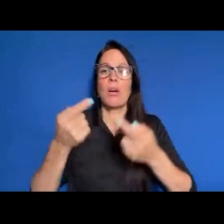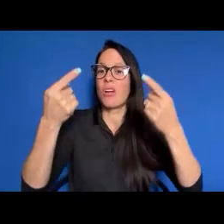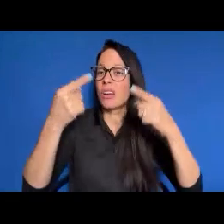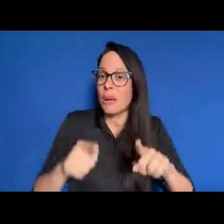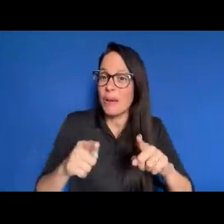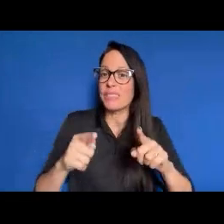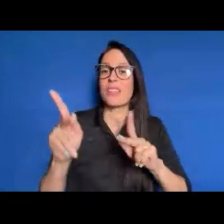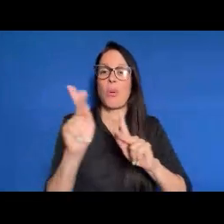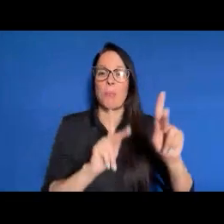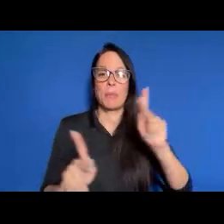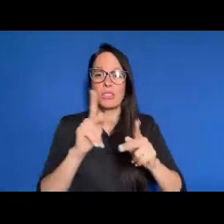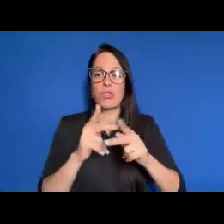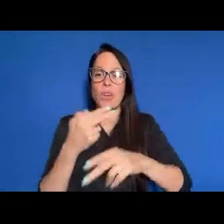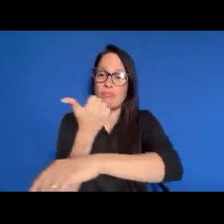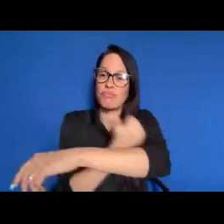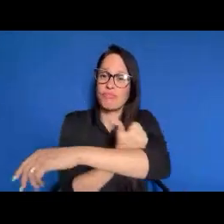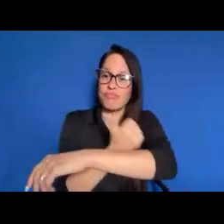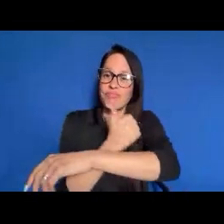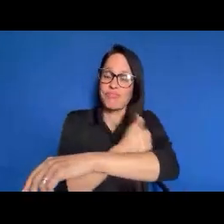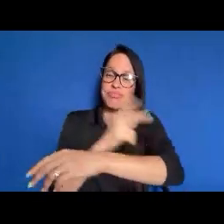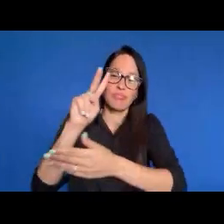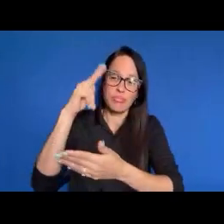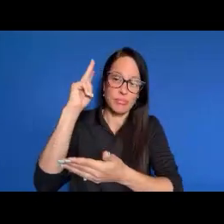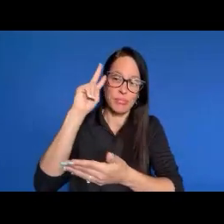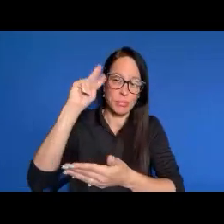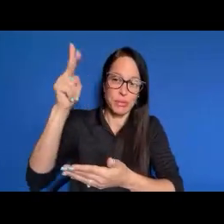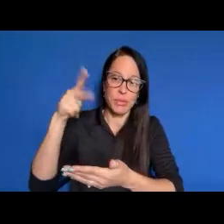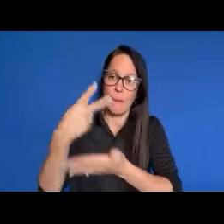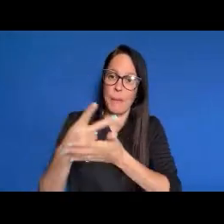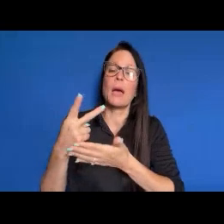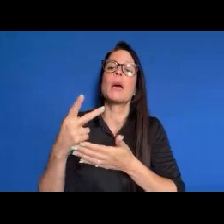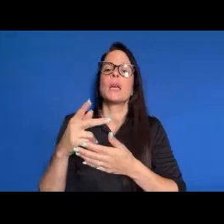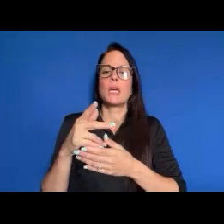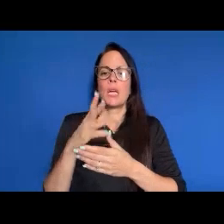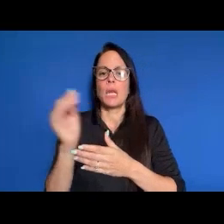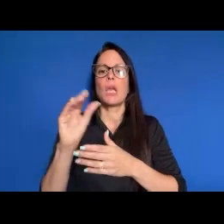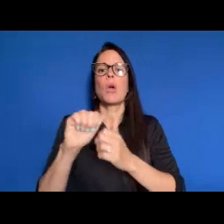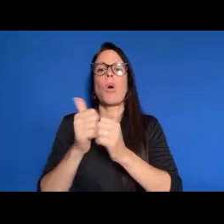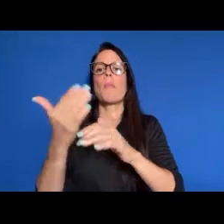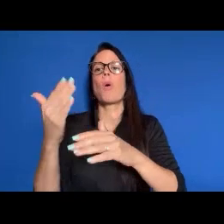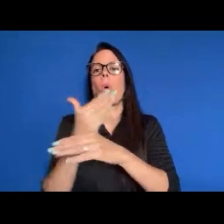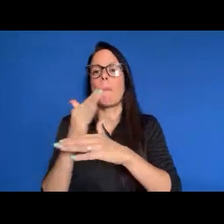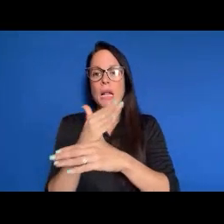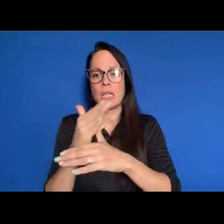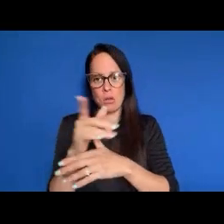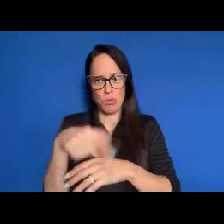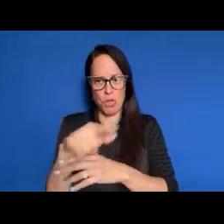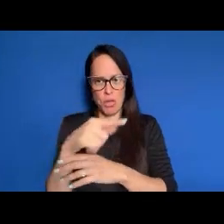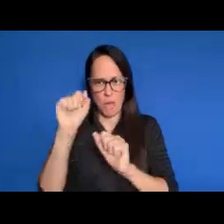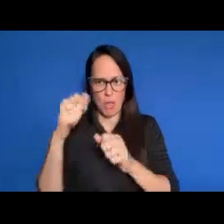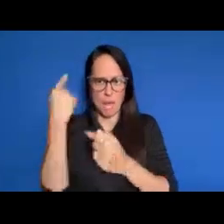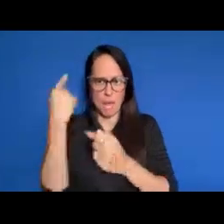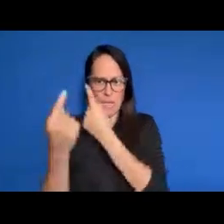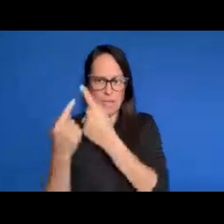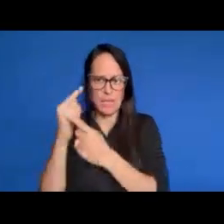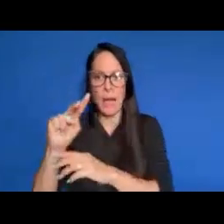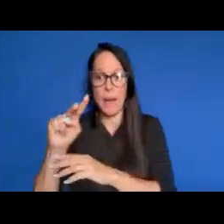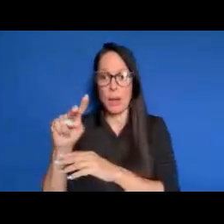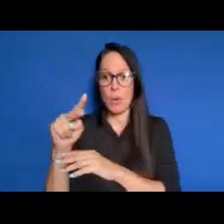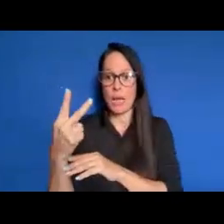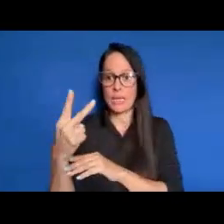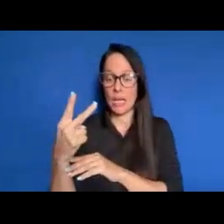¿verdad?, o sobredosis fatales. Así que, ¿qué ustedes quieren como compartir que se puede ir ya pensando para una segunda convocatoria, ¿verdad?,